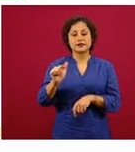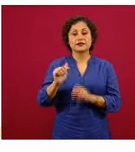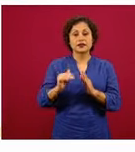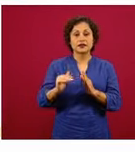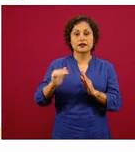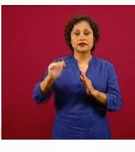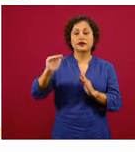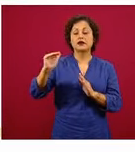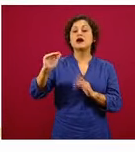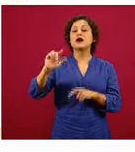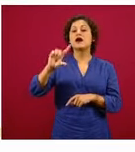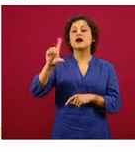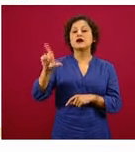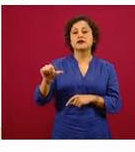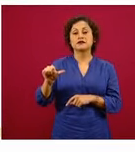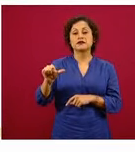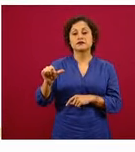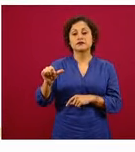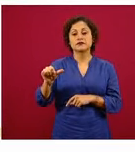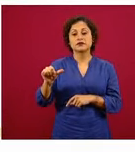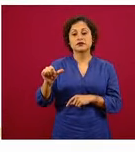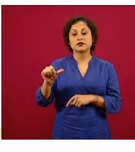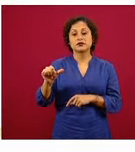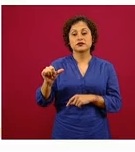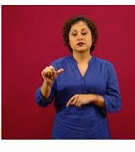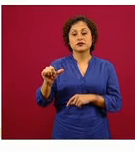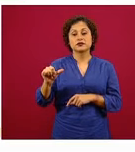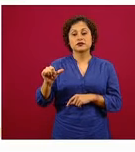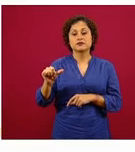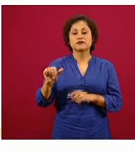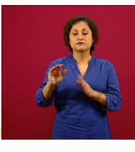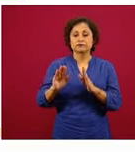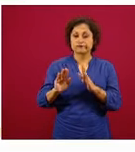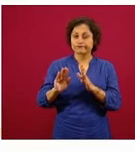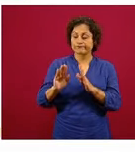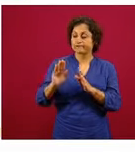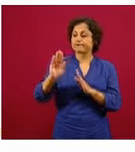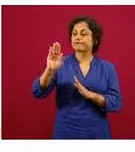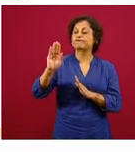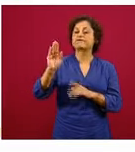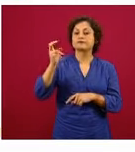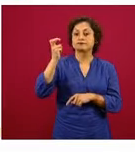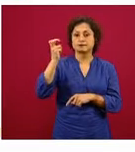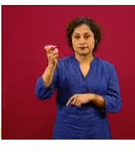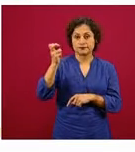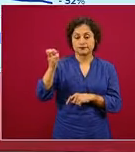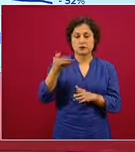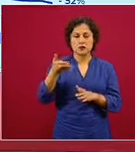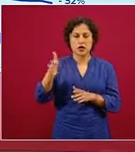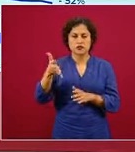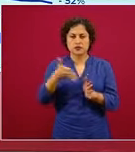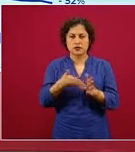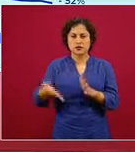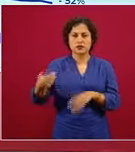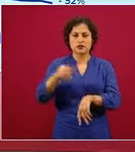llega prácticamente a lo que podría haber significado el primer pico de su curva epidémica alrededor de la